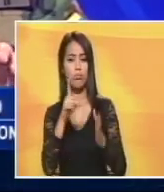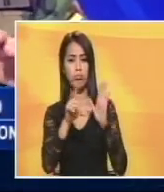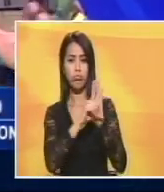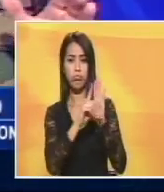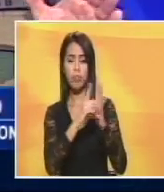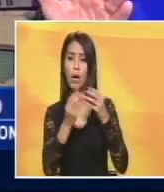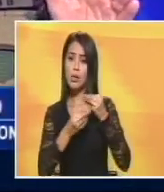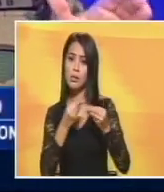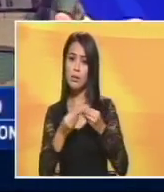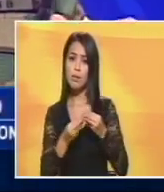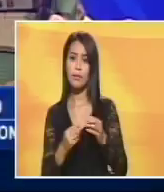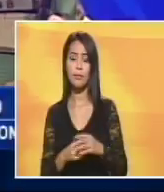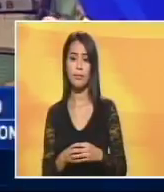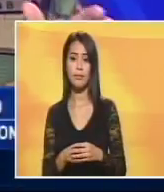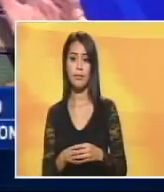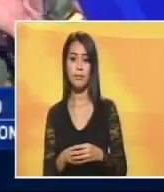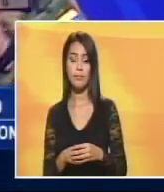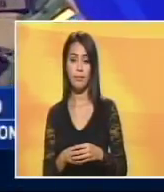materia de delitos electorales.